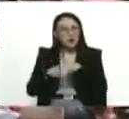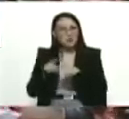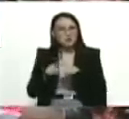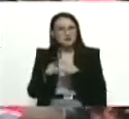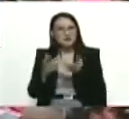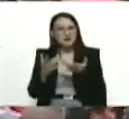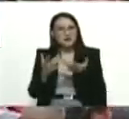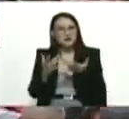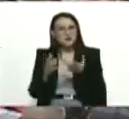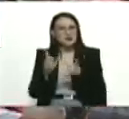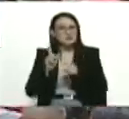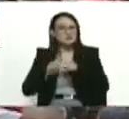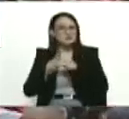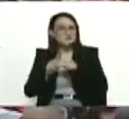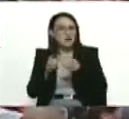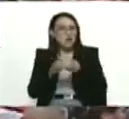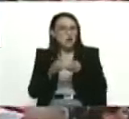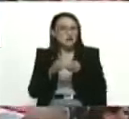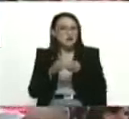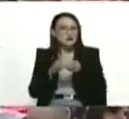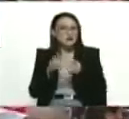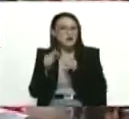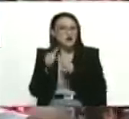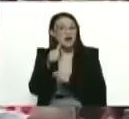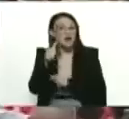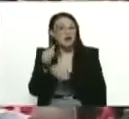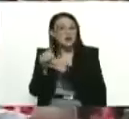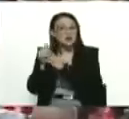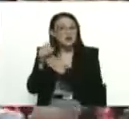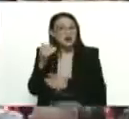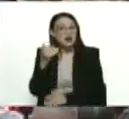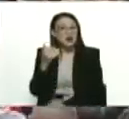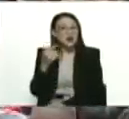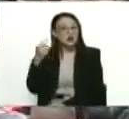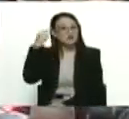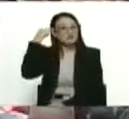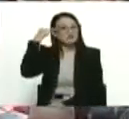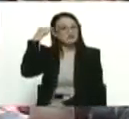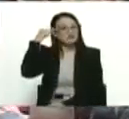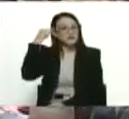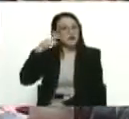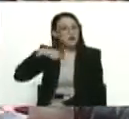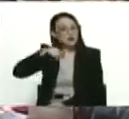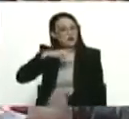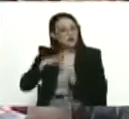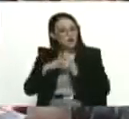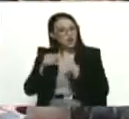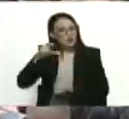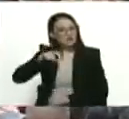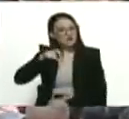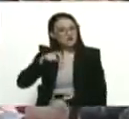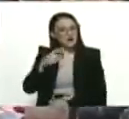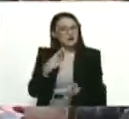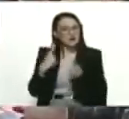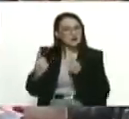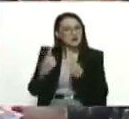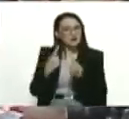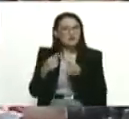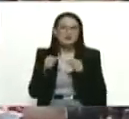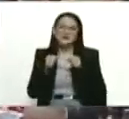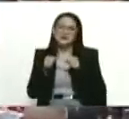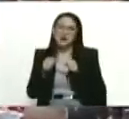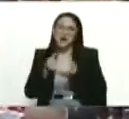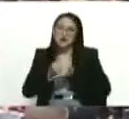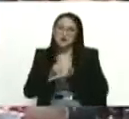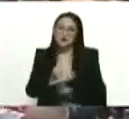prevalecer lo colectivo, porque cada liderazgo tiene entre ceja y ceja que nos necesitamos uno a los otros para seguir ayudando